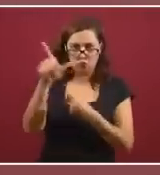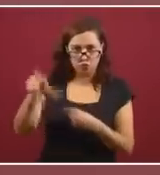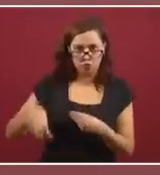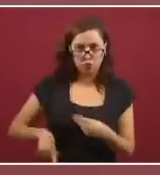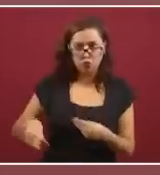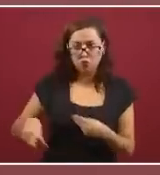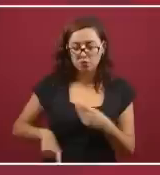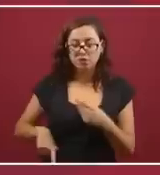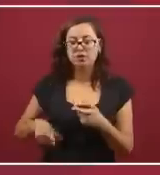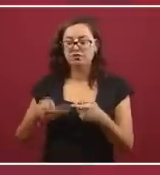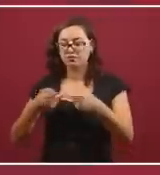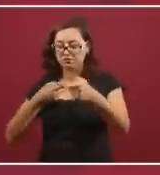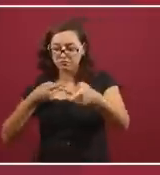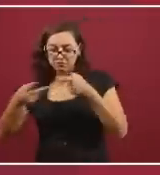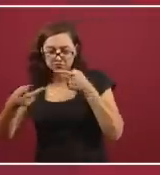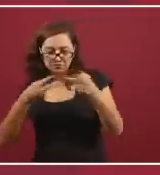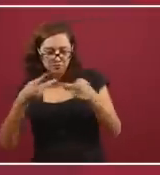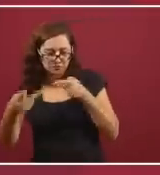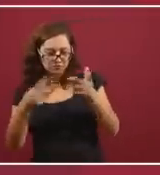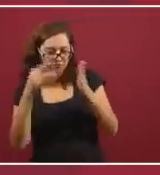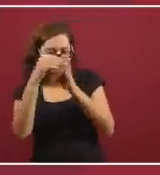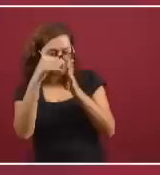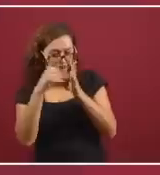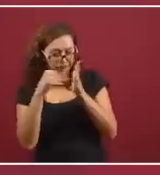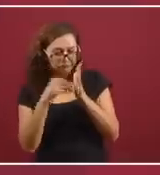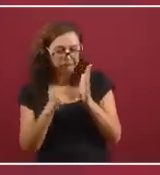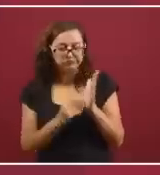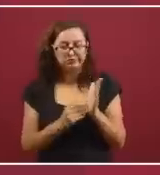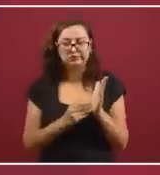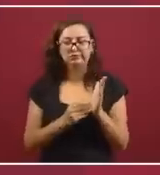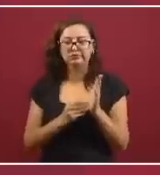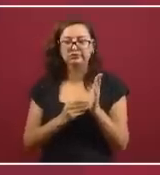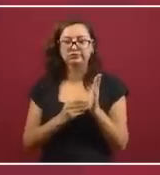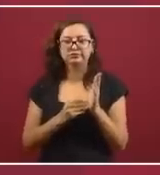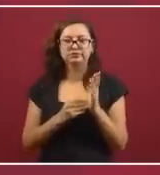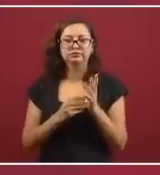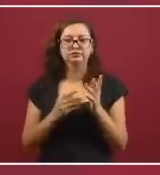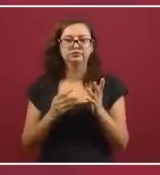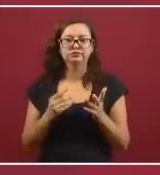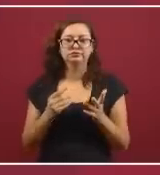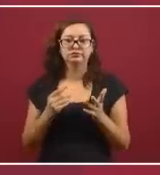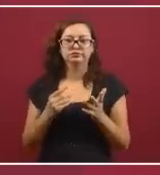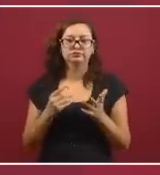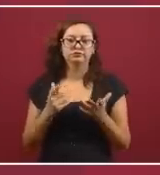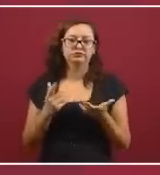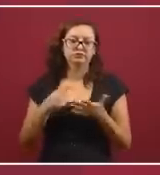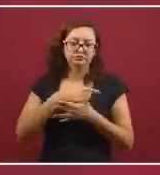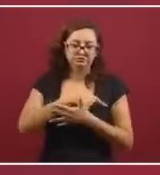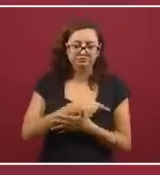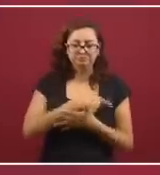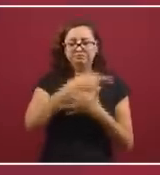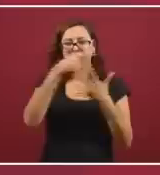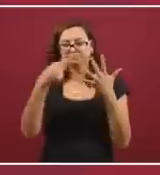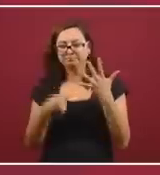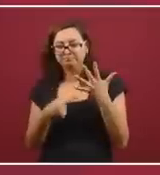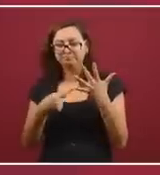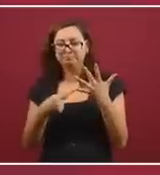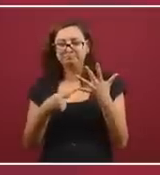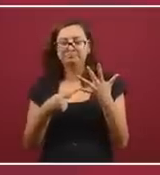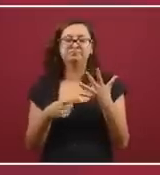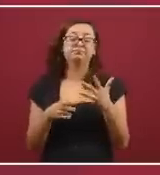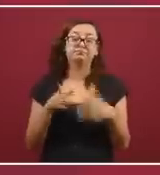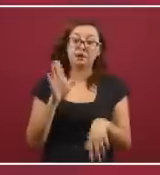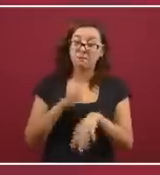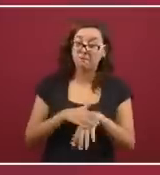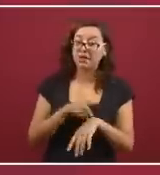el gobierno del estado que incluye entre otras cosas el abasto de